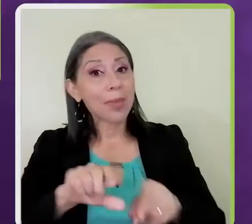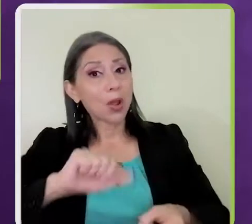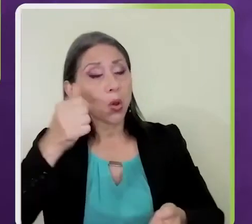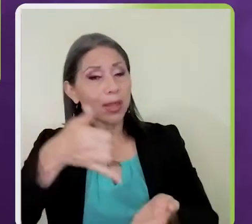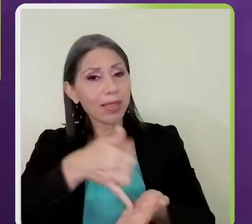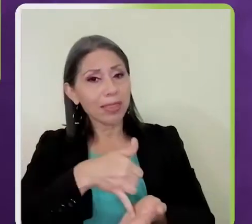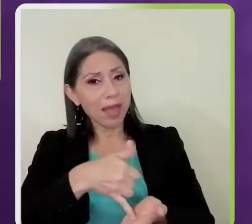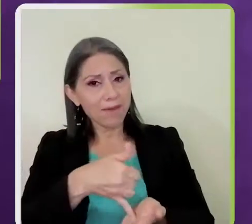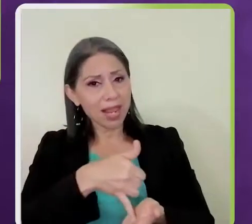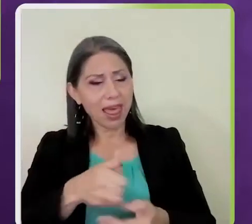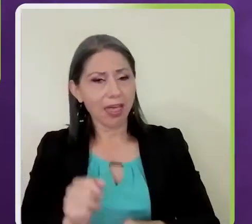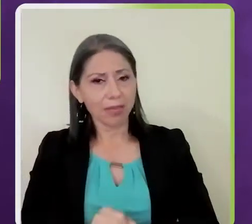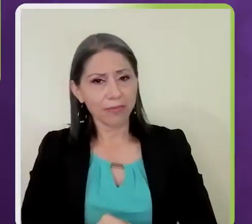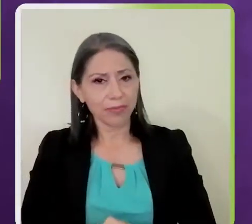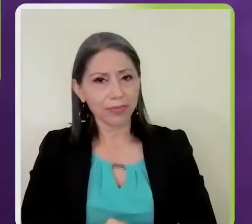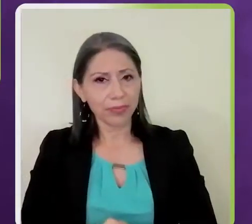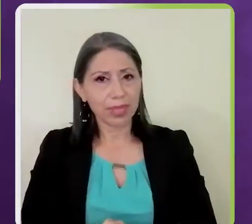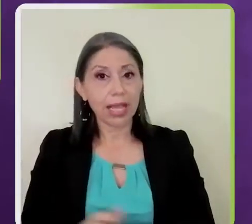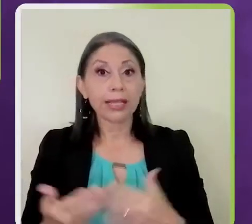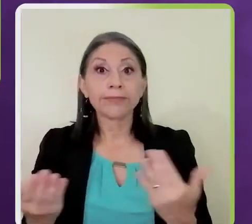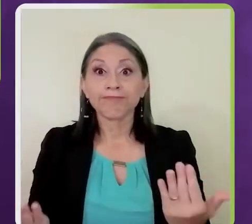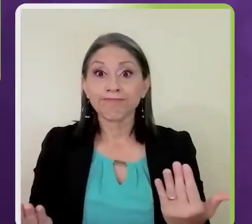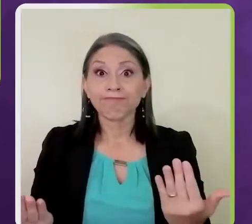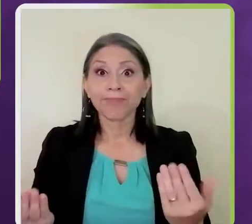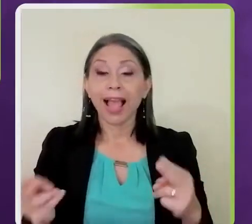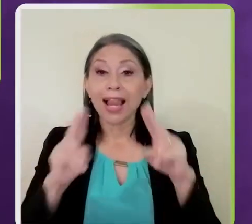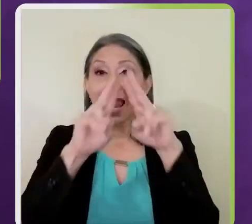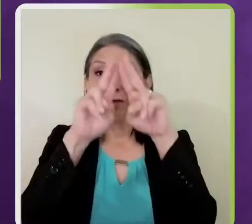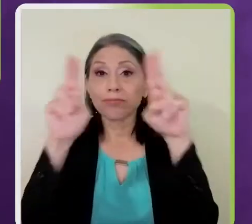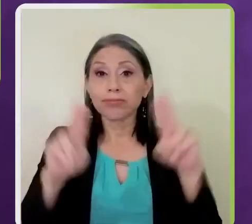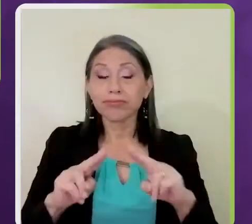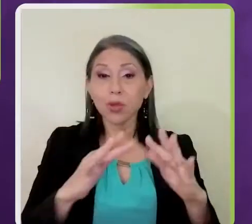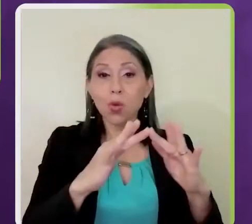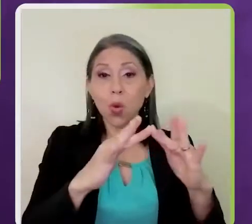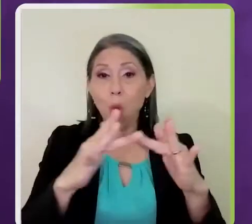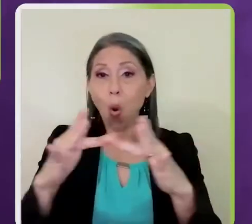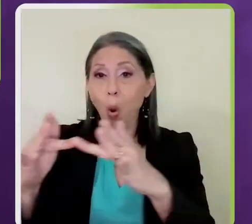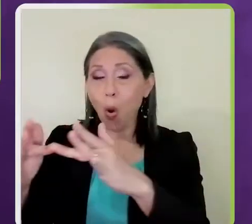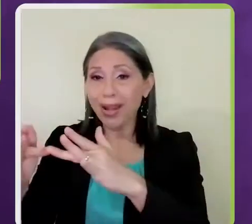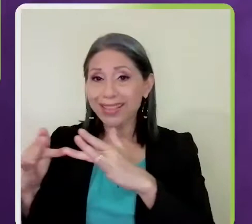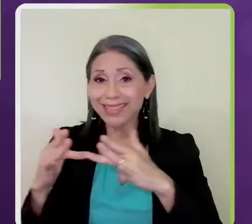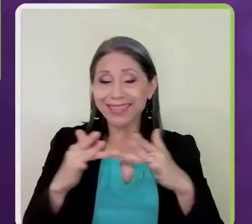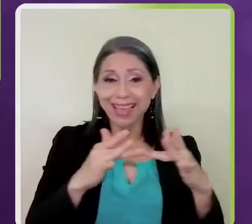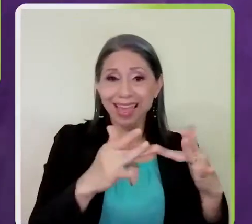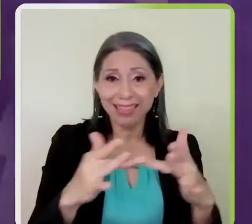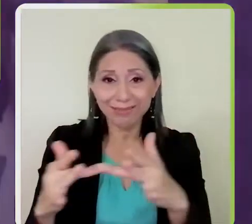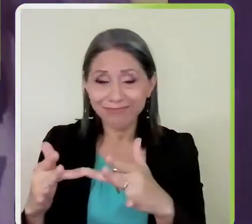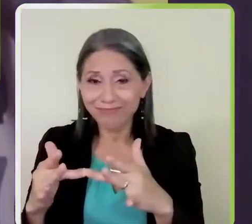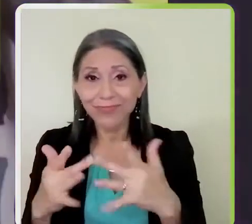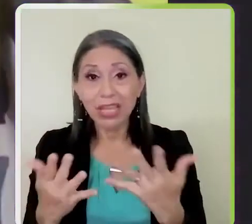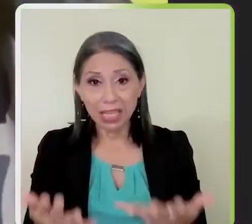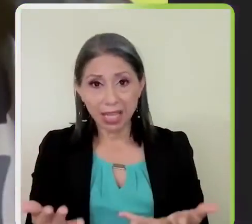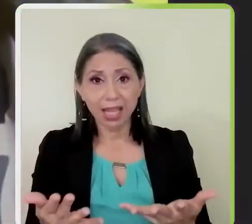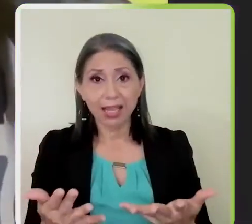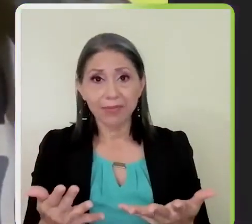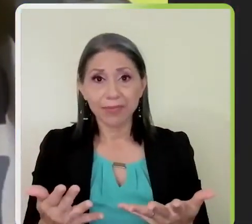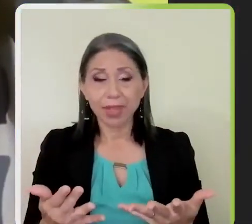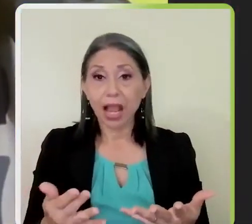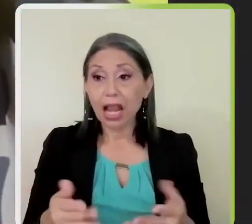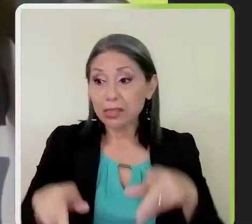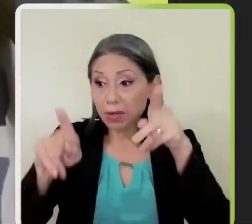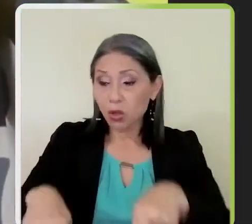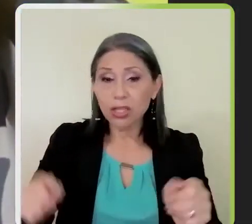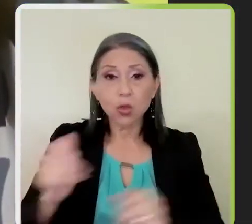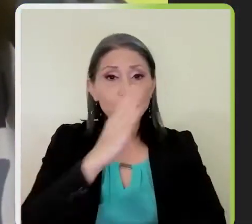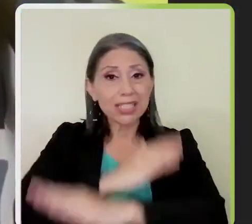es que la conexión, la conectividad, la manera en que las personas con discapacidad se enteran,